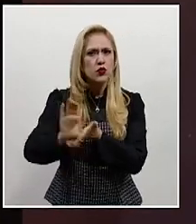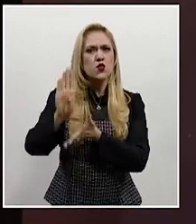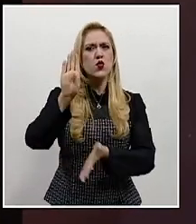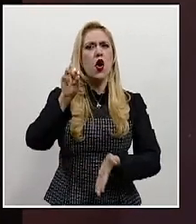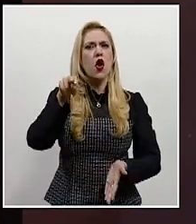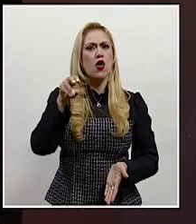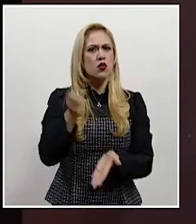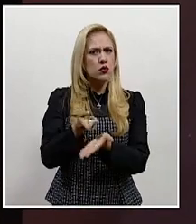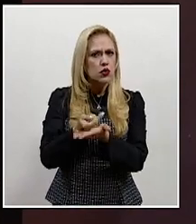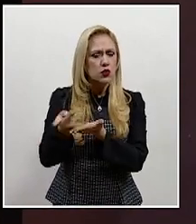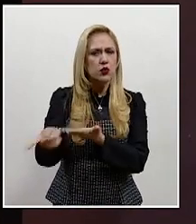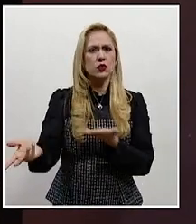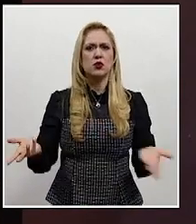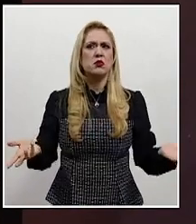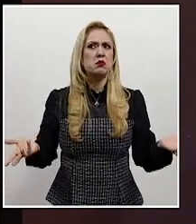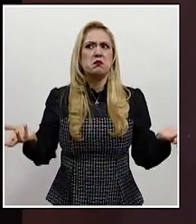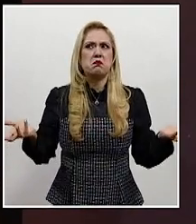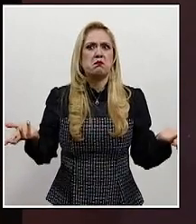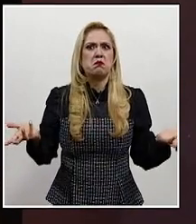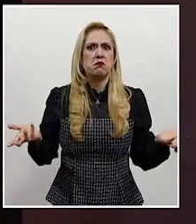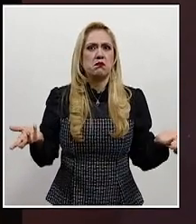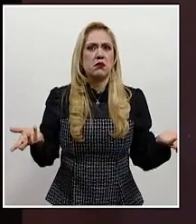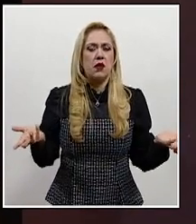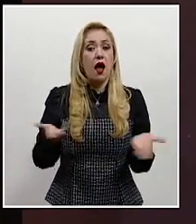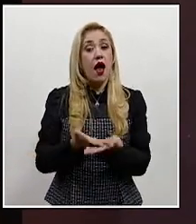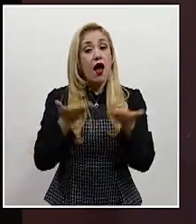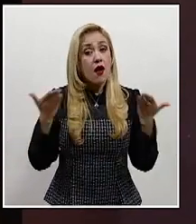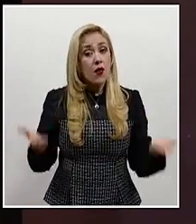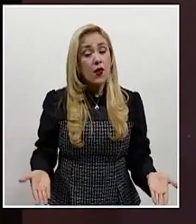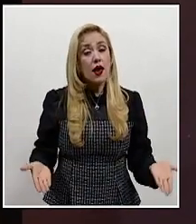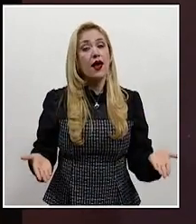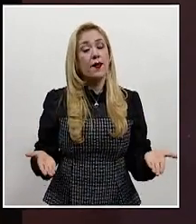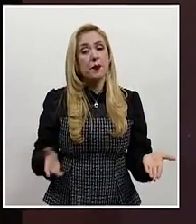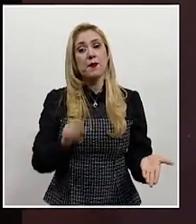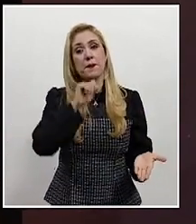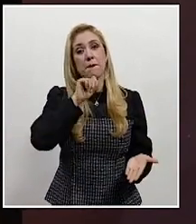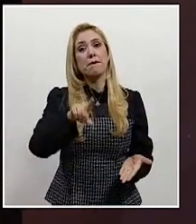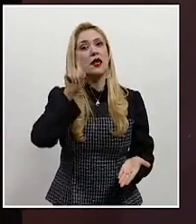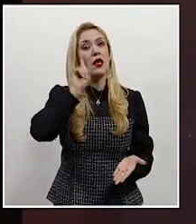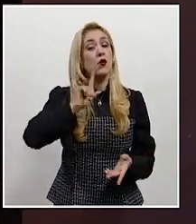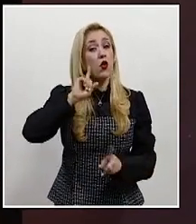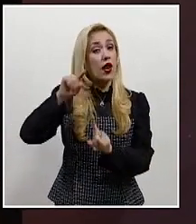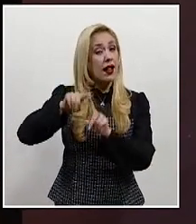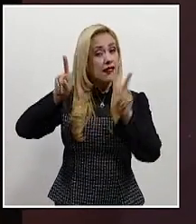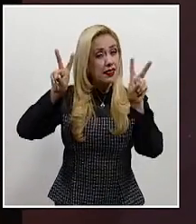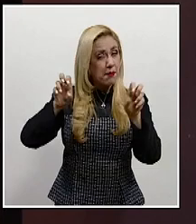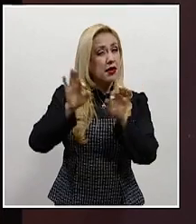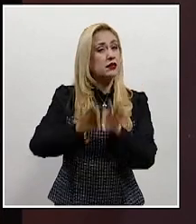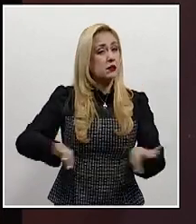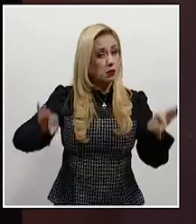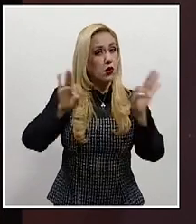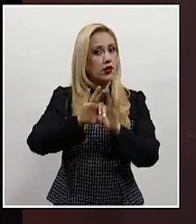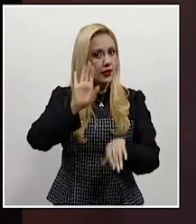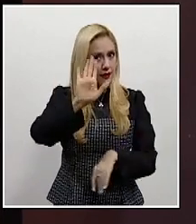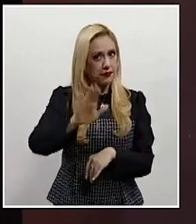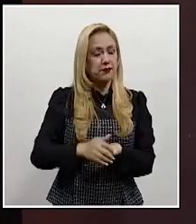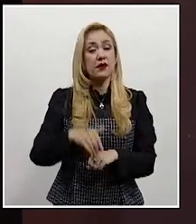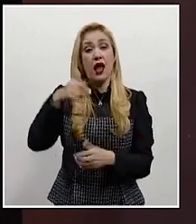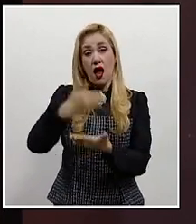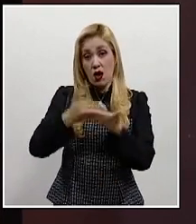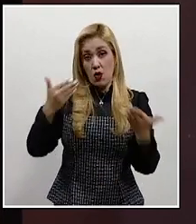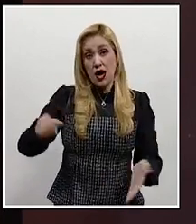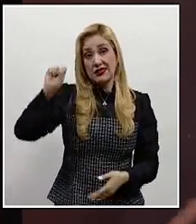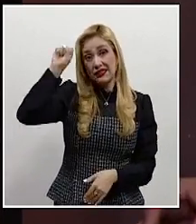Y en materia específico de mujeres, la reforma hace varios énfasis. Fíjate qué interesante. De entrada, hoy los sindicatos